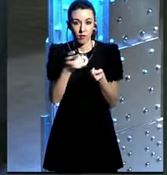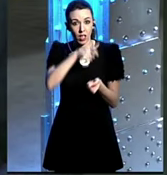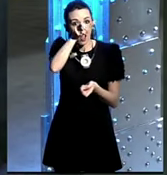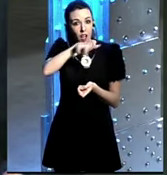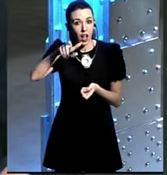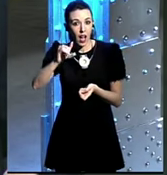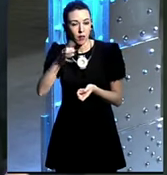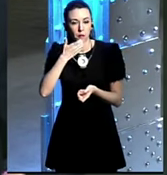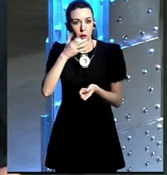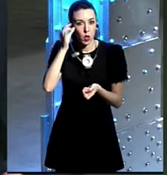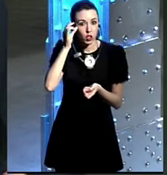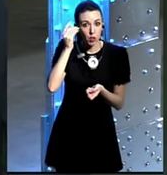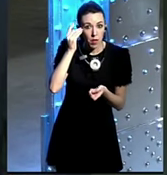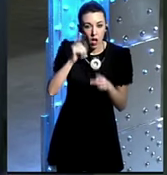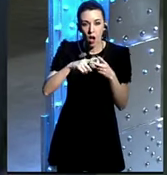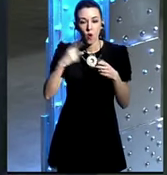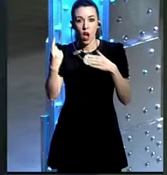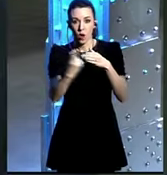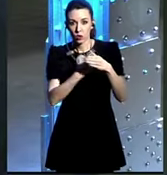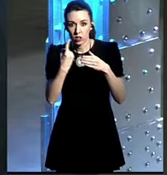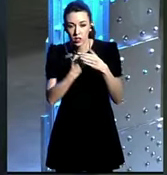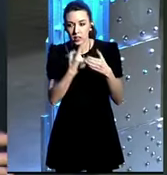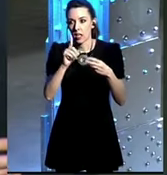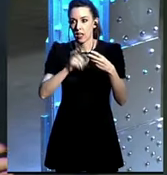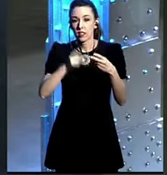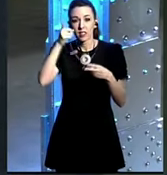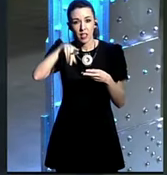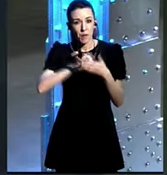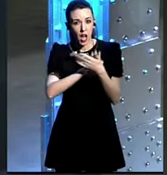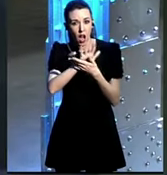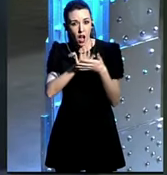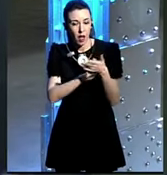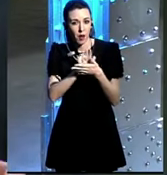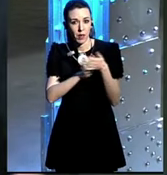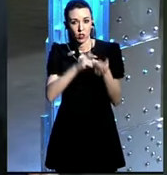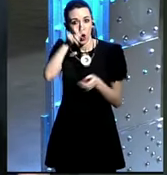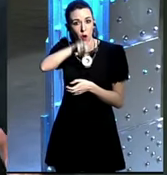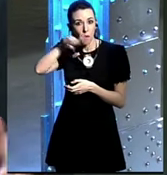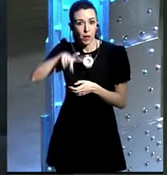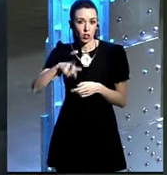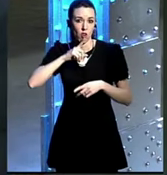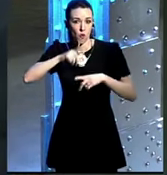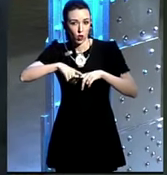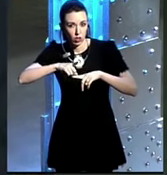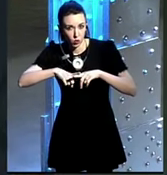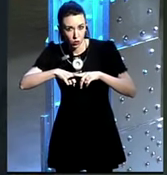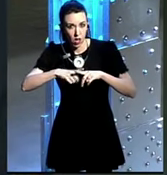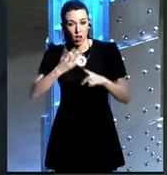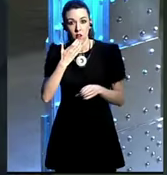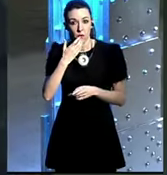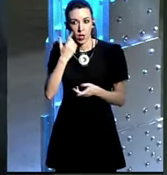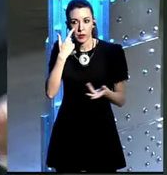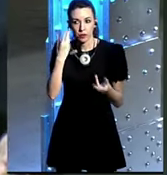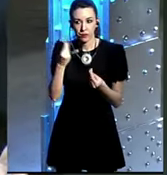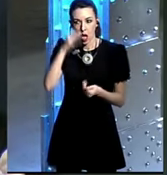gente que tiene síndrome de Down, de autistas, estamos hablando también de personas homosexuales cuando las